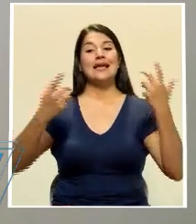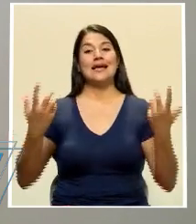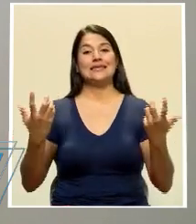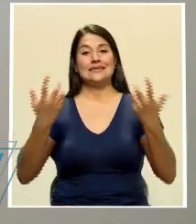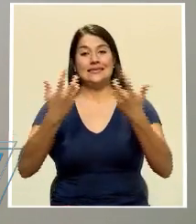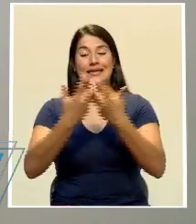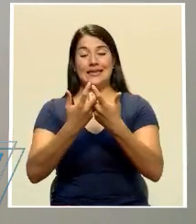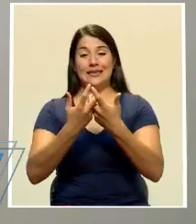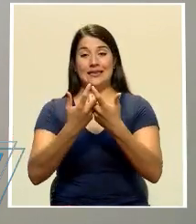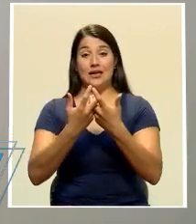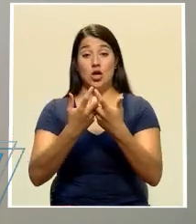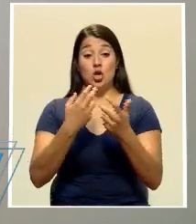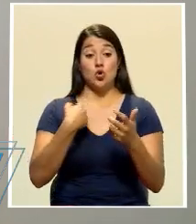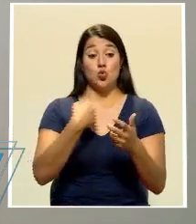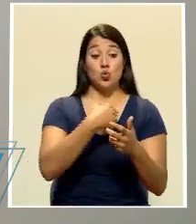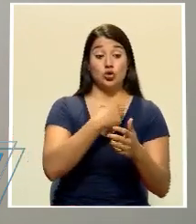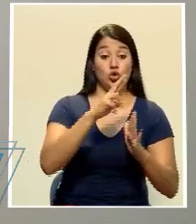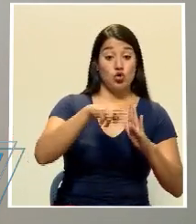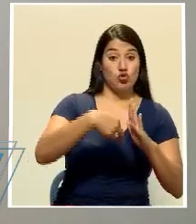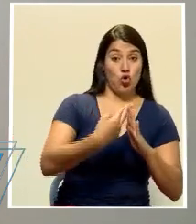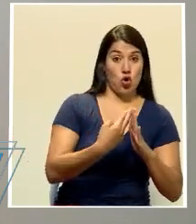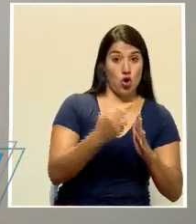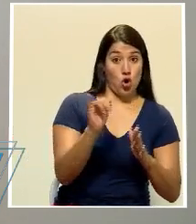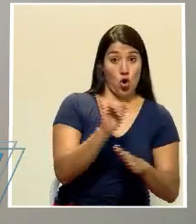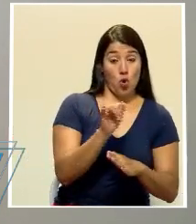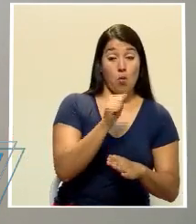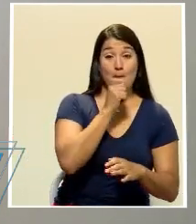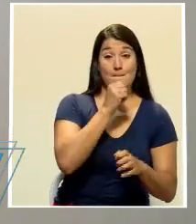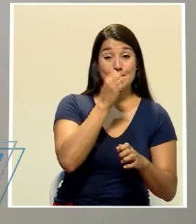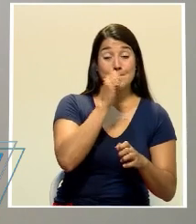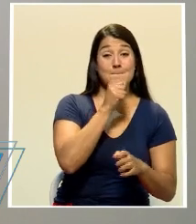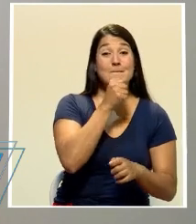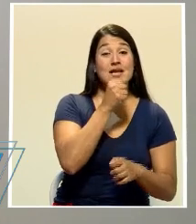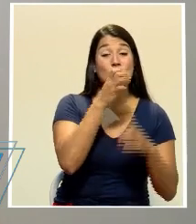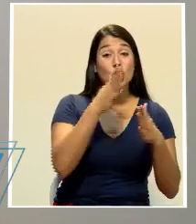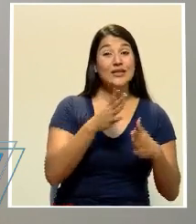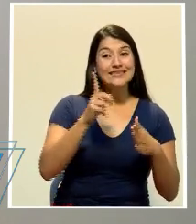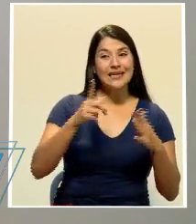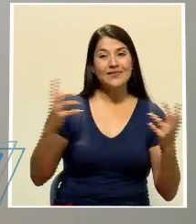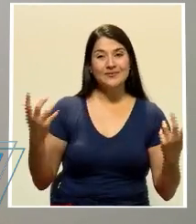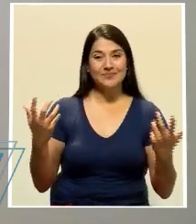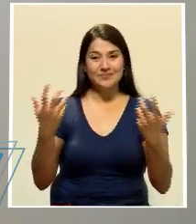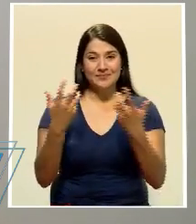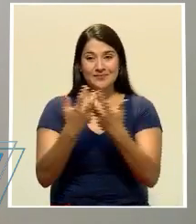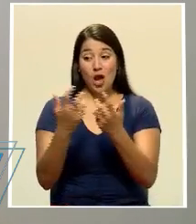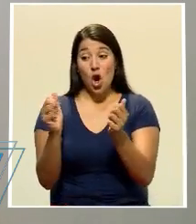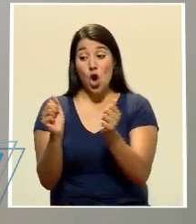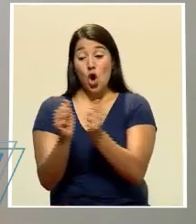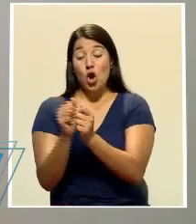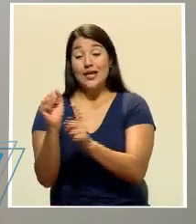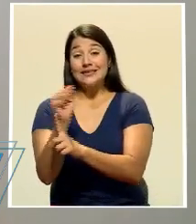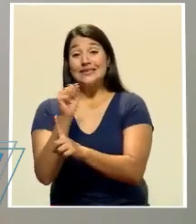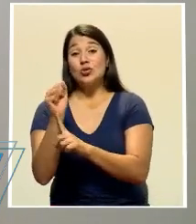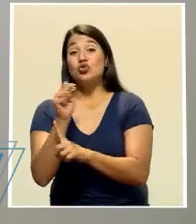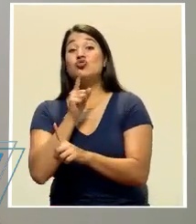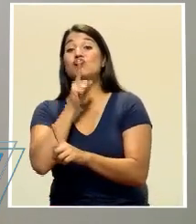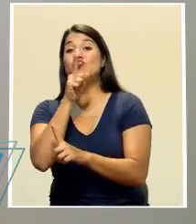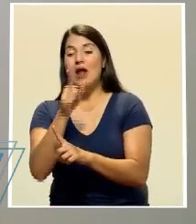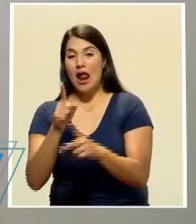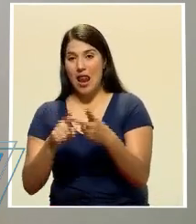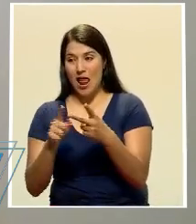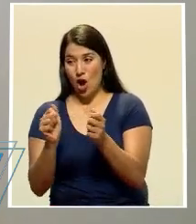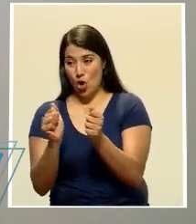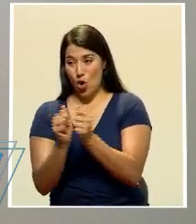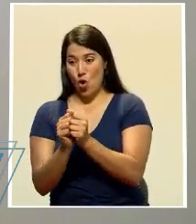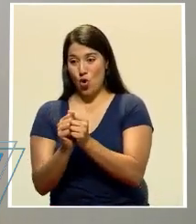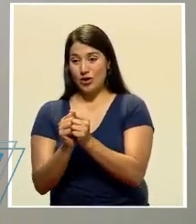con la severidad del momento, con la gravedad de los hechos y con la necesidad de aportar un